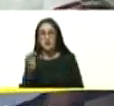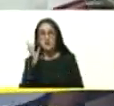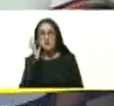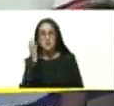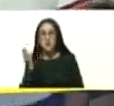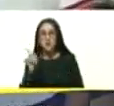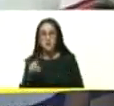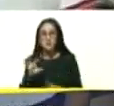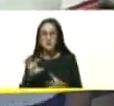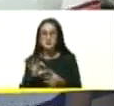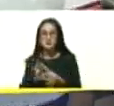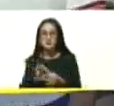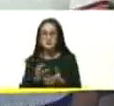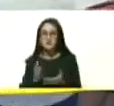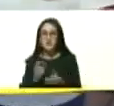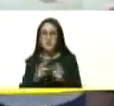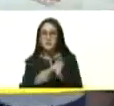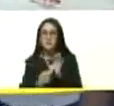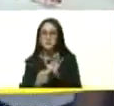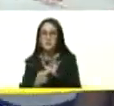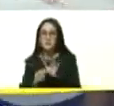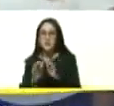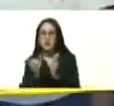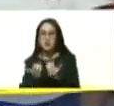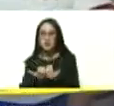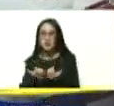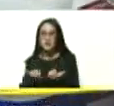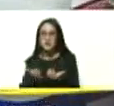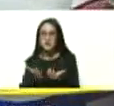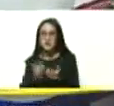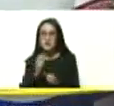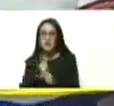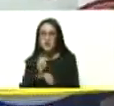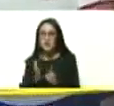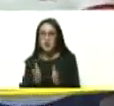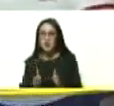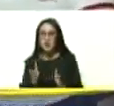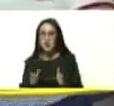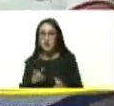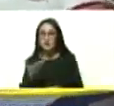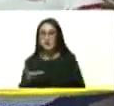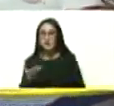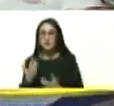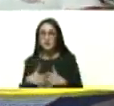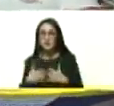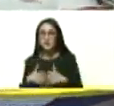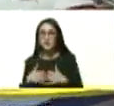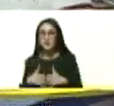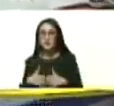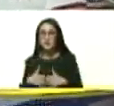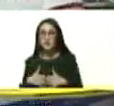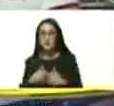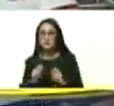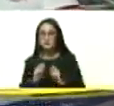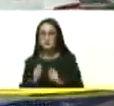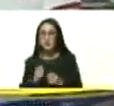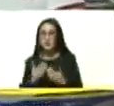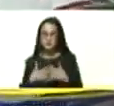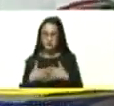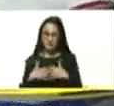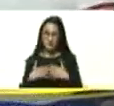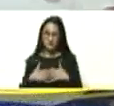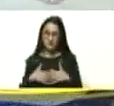Teotiste, que bueno, es la representante de la clase trabajadora de esta importante industria. Es una industria y don Pedro, dedicada a la fabricación